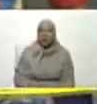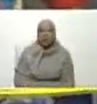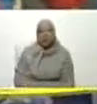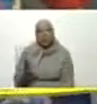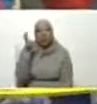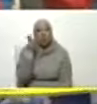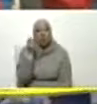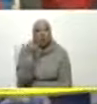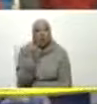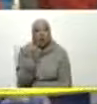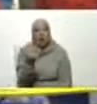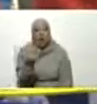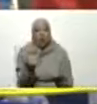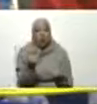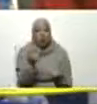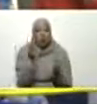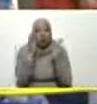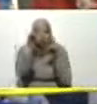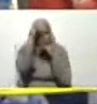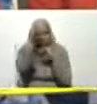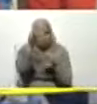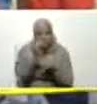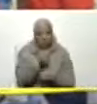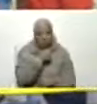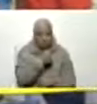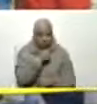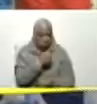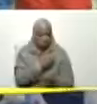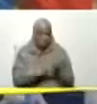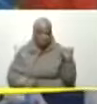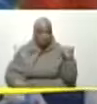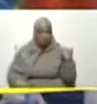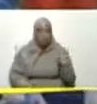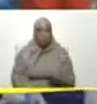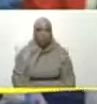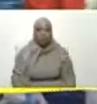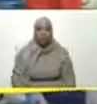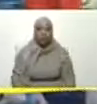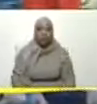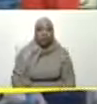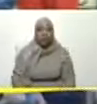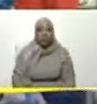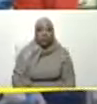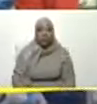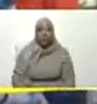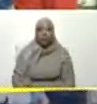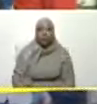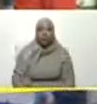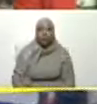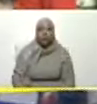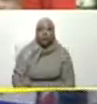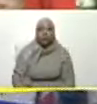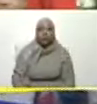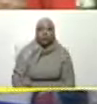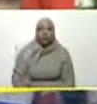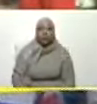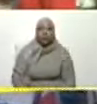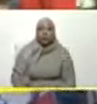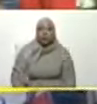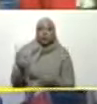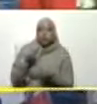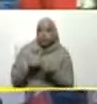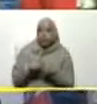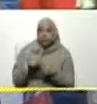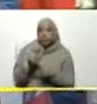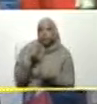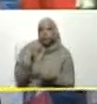Escuchándolo ahorita, presidente, hay una fórmula mágica allí en su intervención.